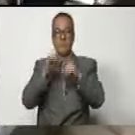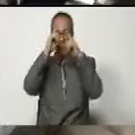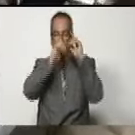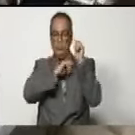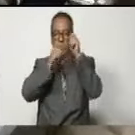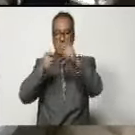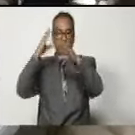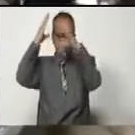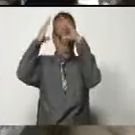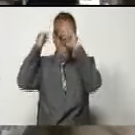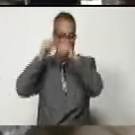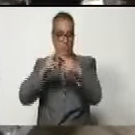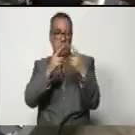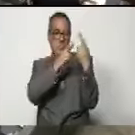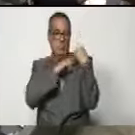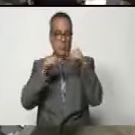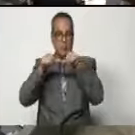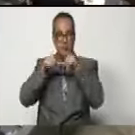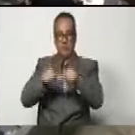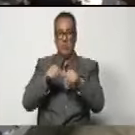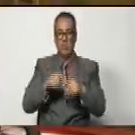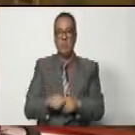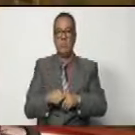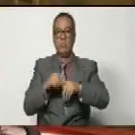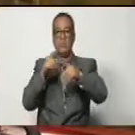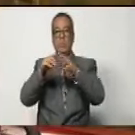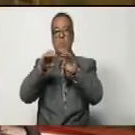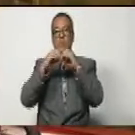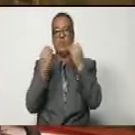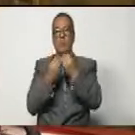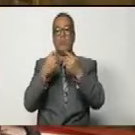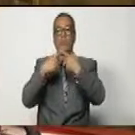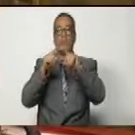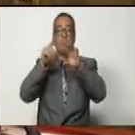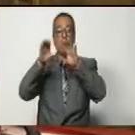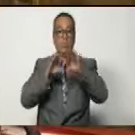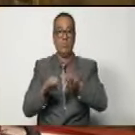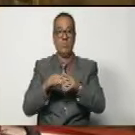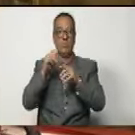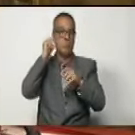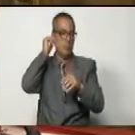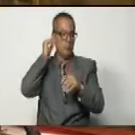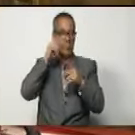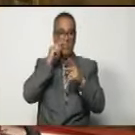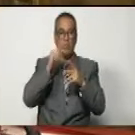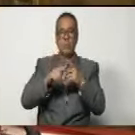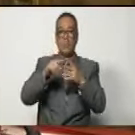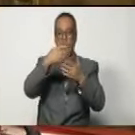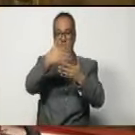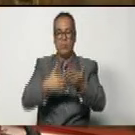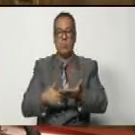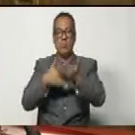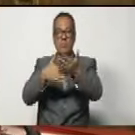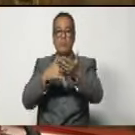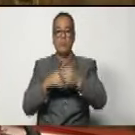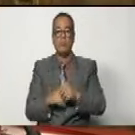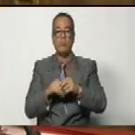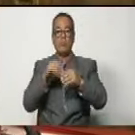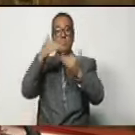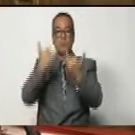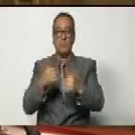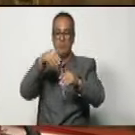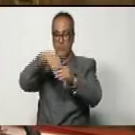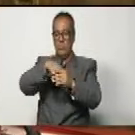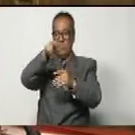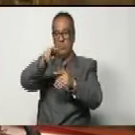designar como embajadores representantes permanentes ante organismos multilaterales a la ciudadana y los ciudadanos que se indican en lista anexa. Sometidas